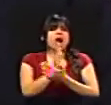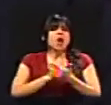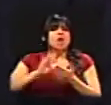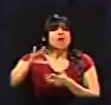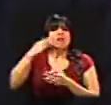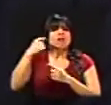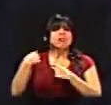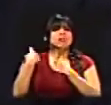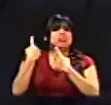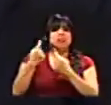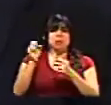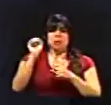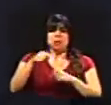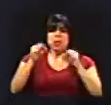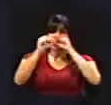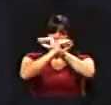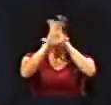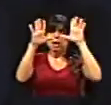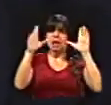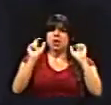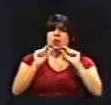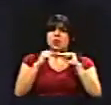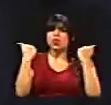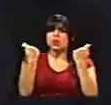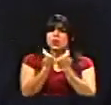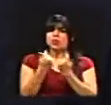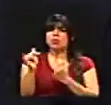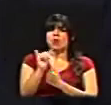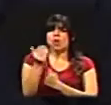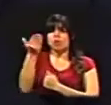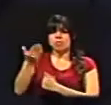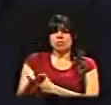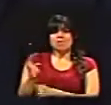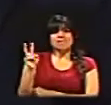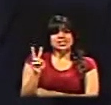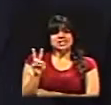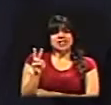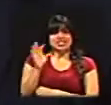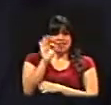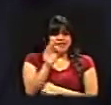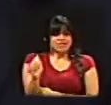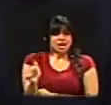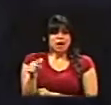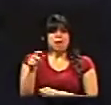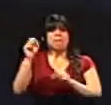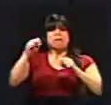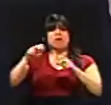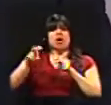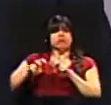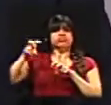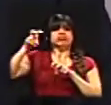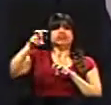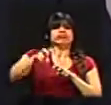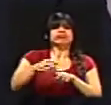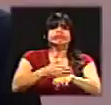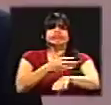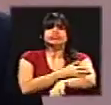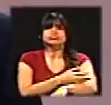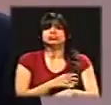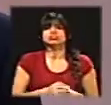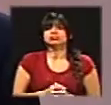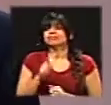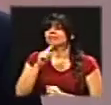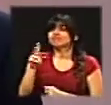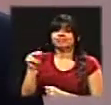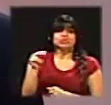en algún momento se pudieron haber imaginado que un grupo como el de Villalta, el Frente Amplio, podía dar este salto. Yo diría que no, fue